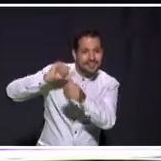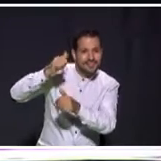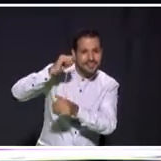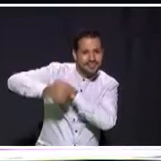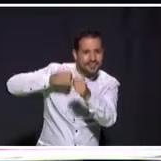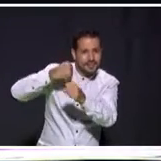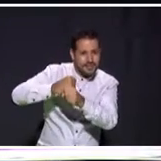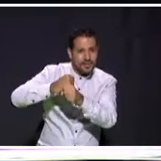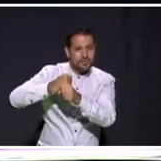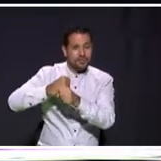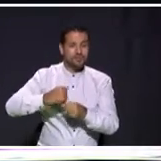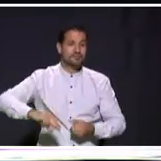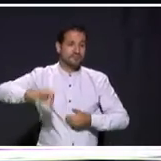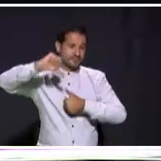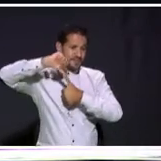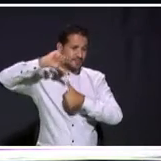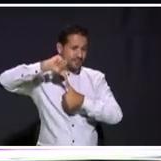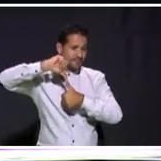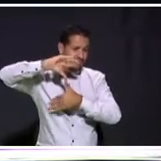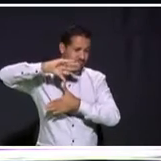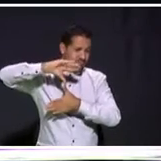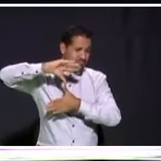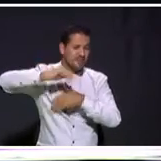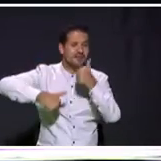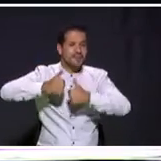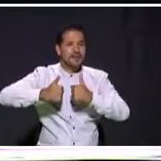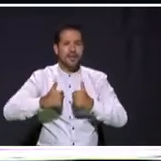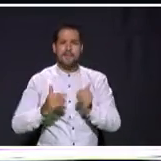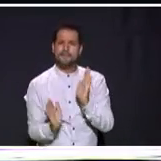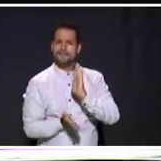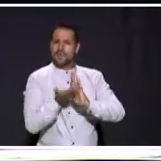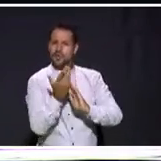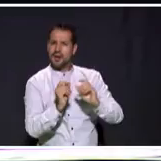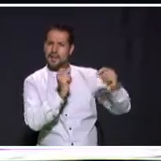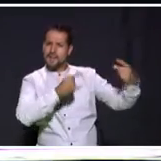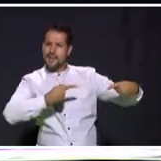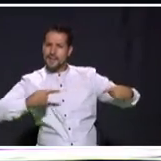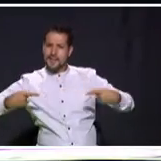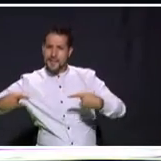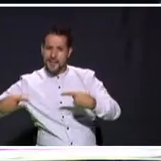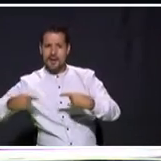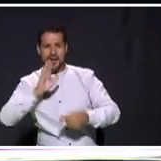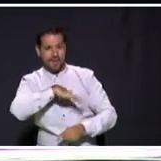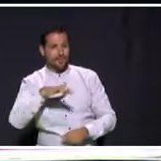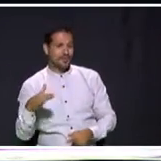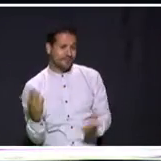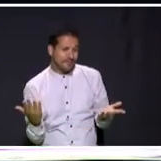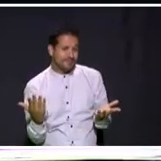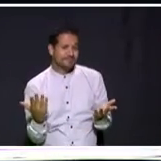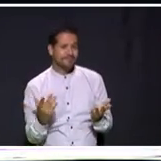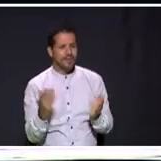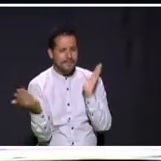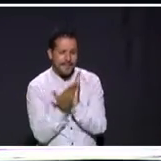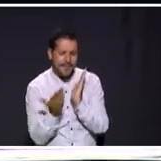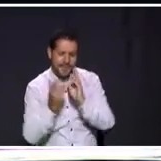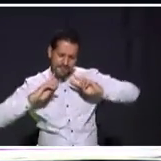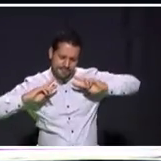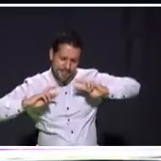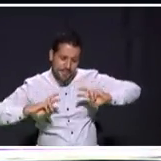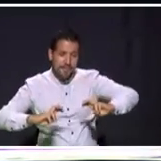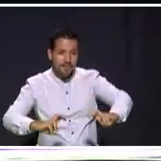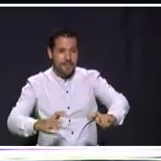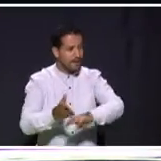tiene un número importante de habitantes para mejorar la competitividad y el mercado de los antioqueños eso lo que tiene que ver con los estudios de prefactibilidad y